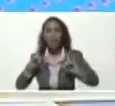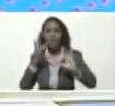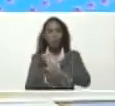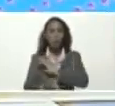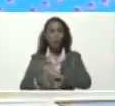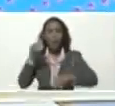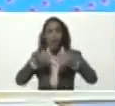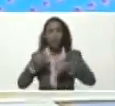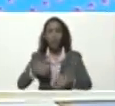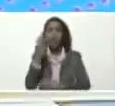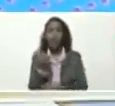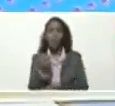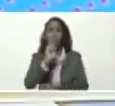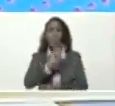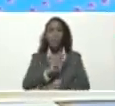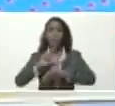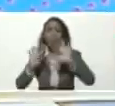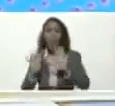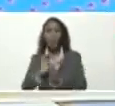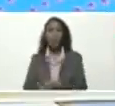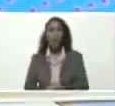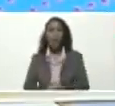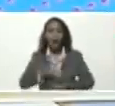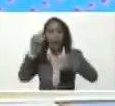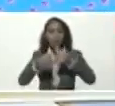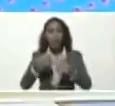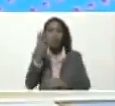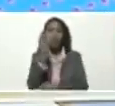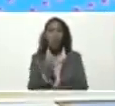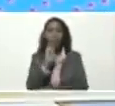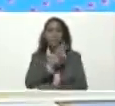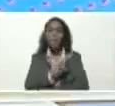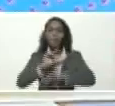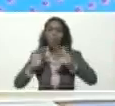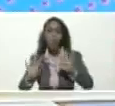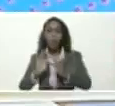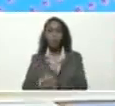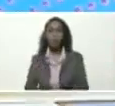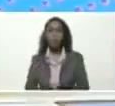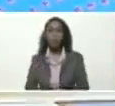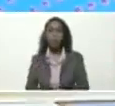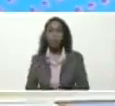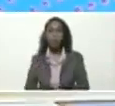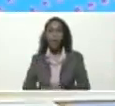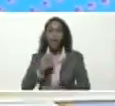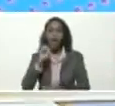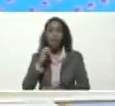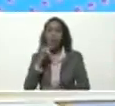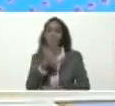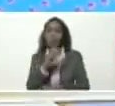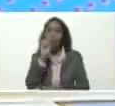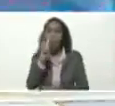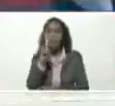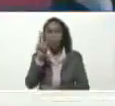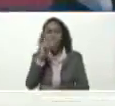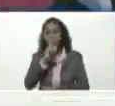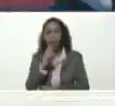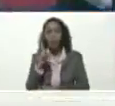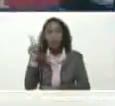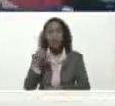elección número 29, la elección número 29 en 21 años, récord mundial, récord